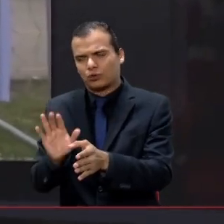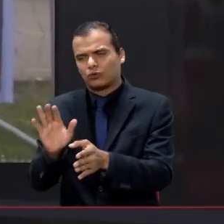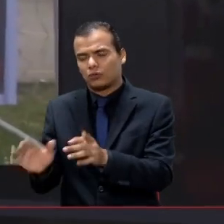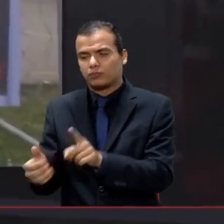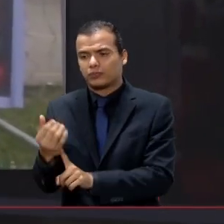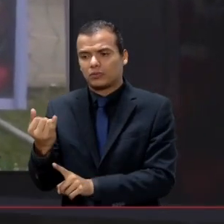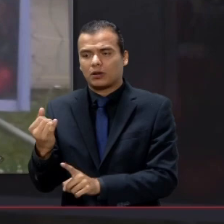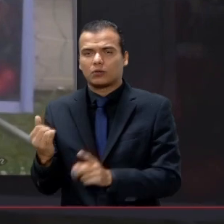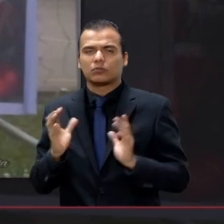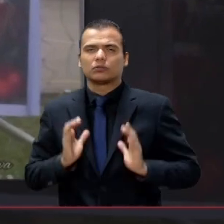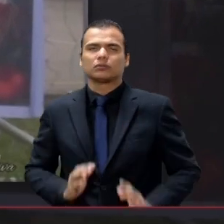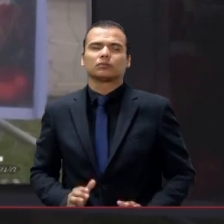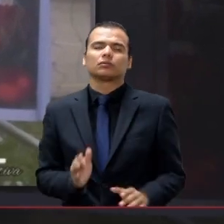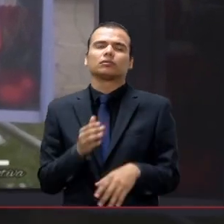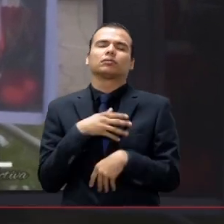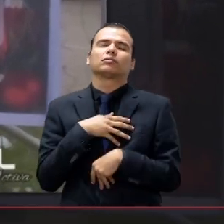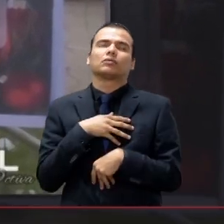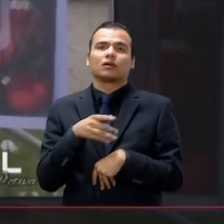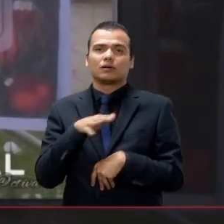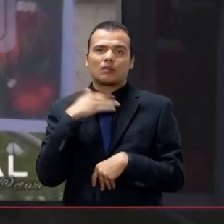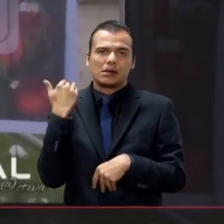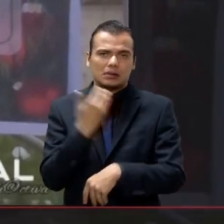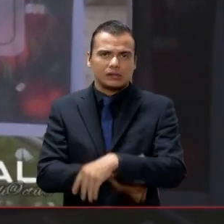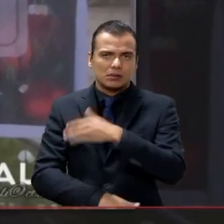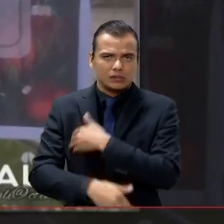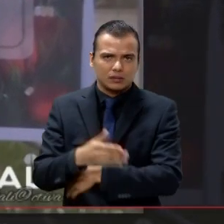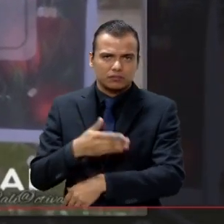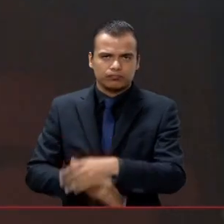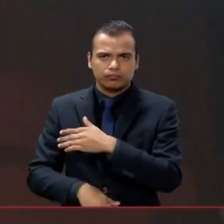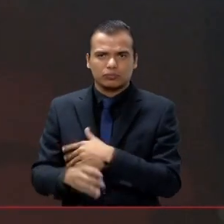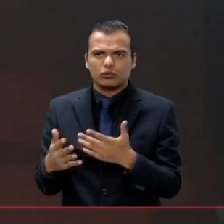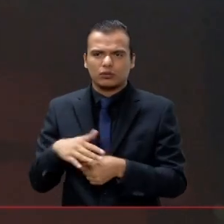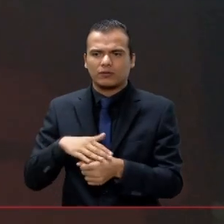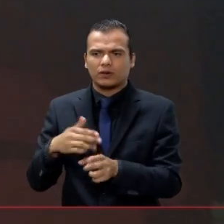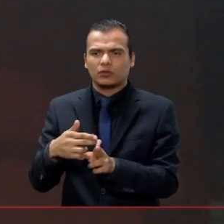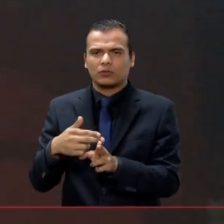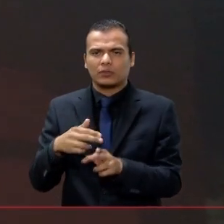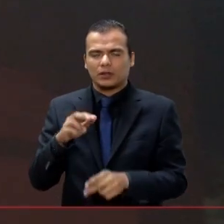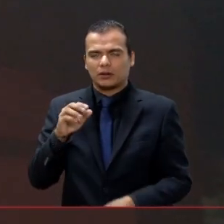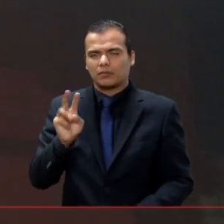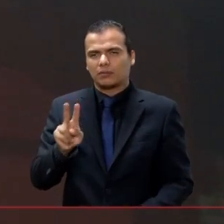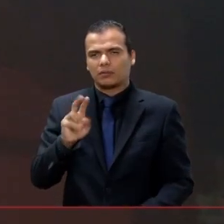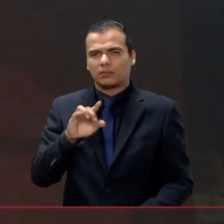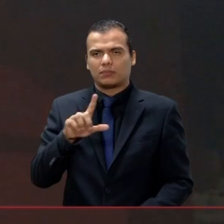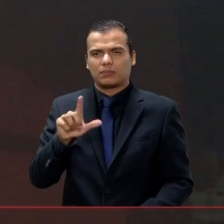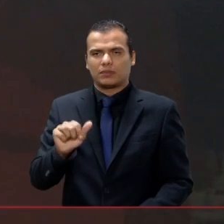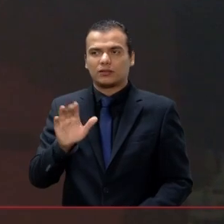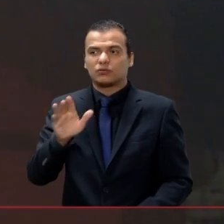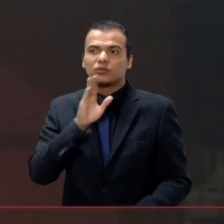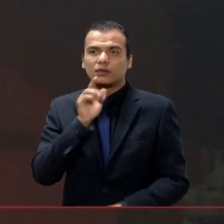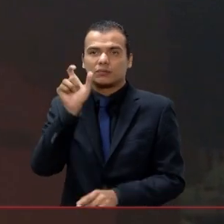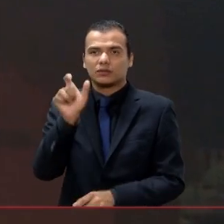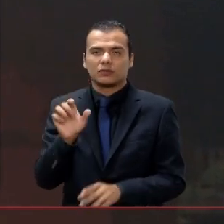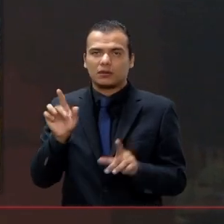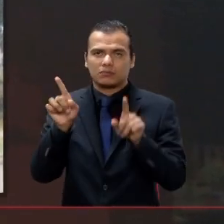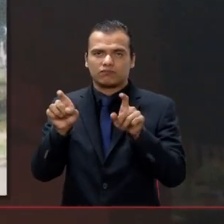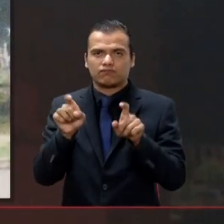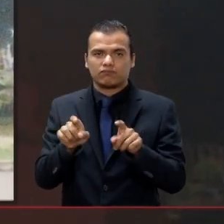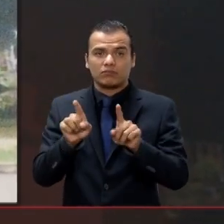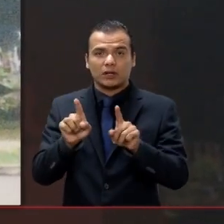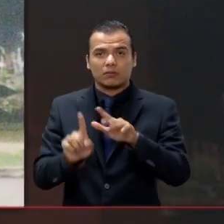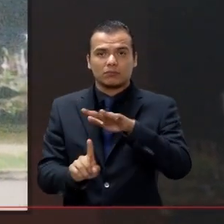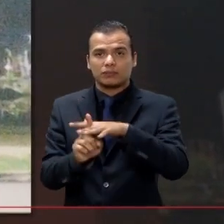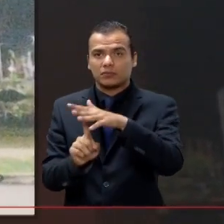un zanjón en cercanías del barrio Villapime. La víctima aún no ha sido identificada, pero estos hechos